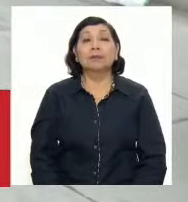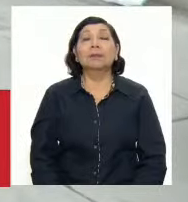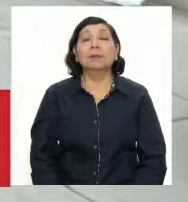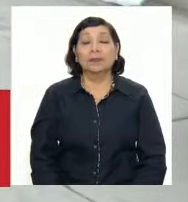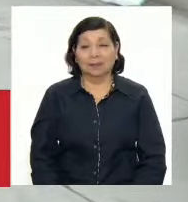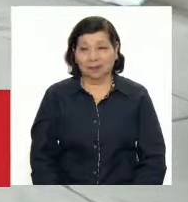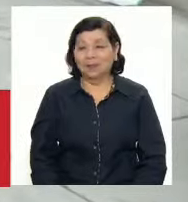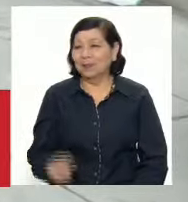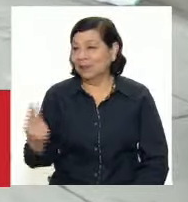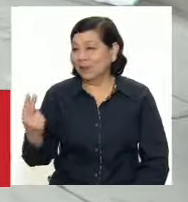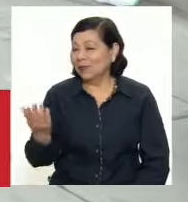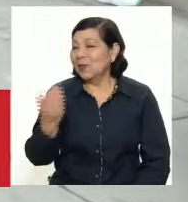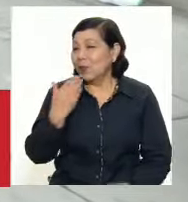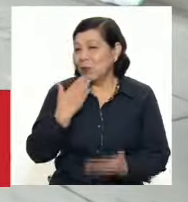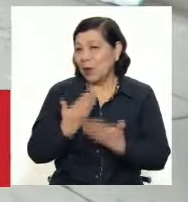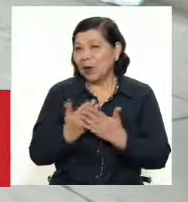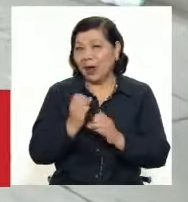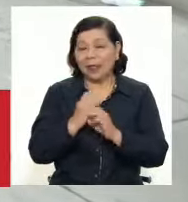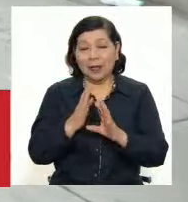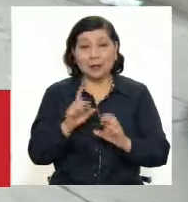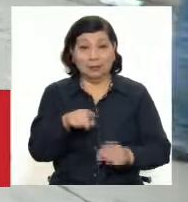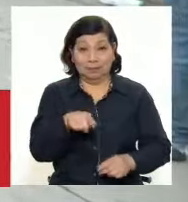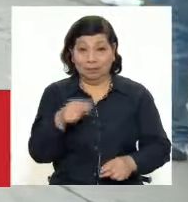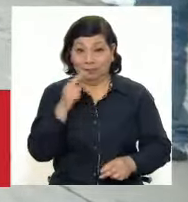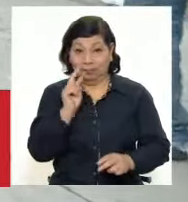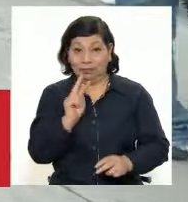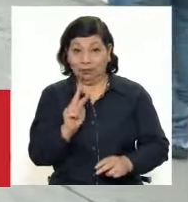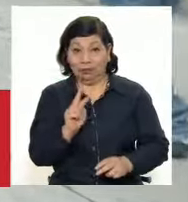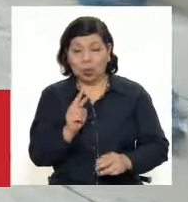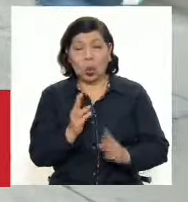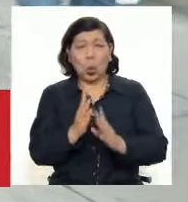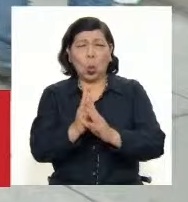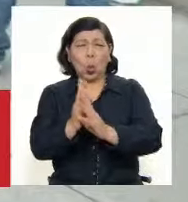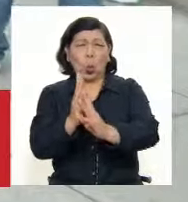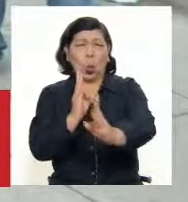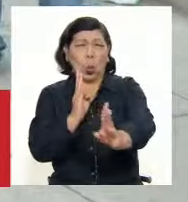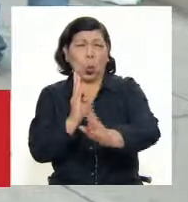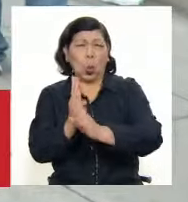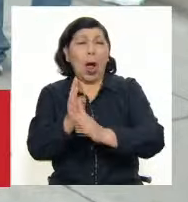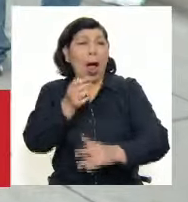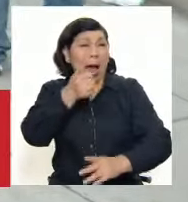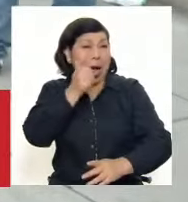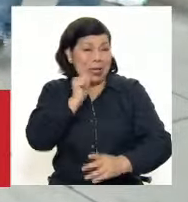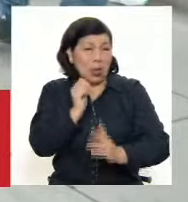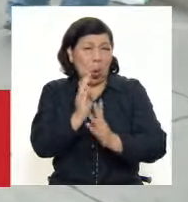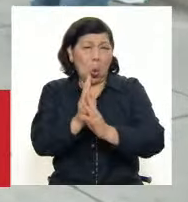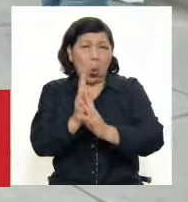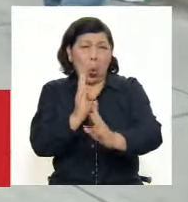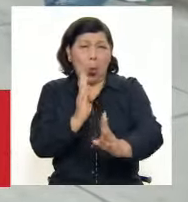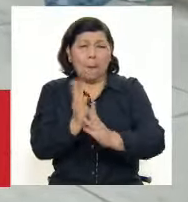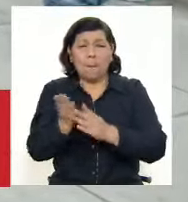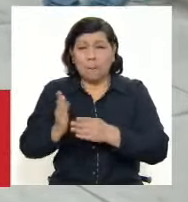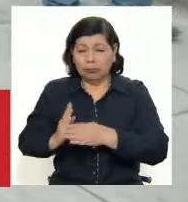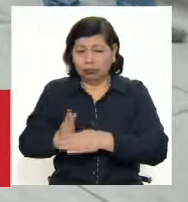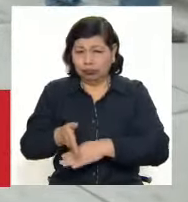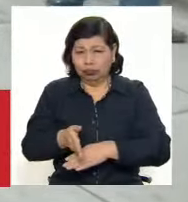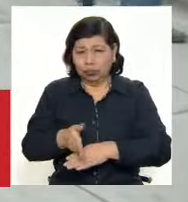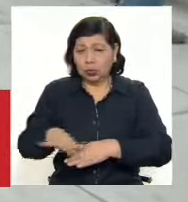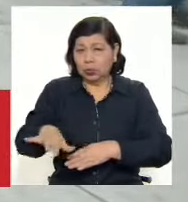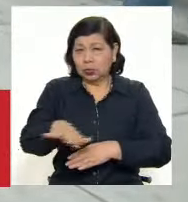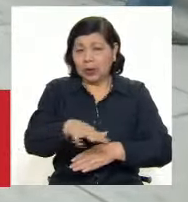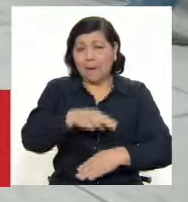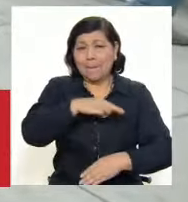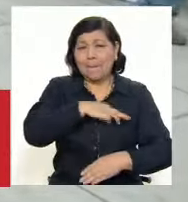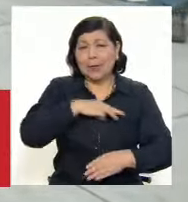María Fernanda, Romy, ¿cómo están? Muy buenos días. Como ustedes lo señalan, largas filas vimos ayer, largas colas para entrar a la sede